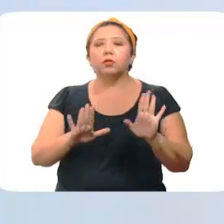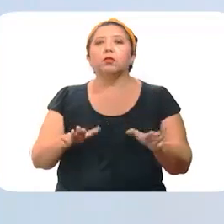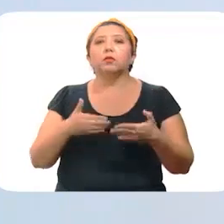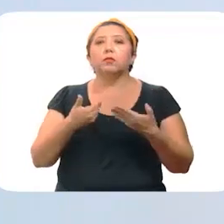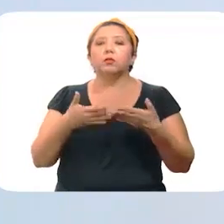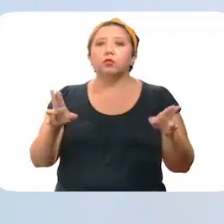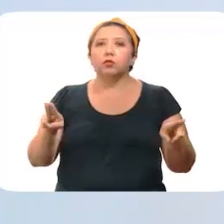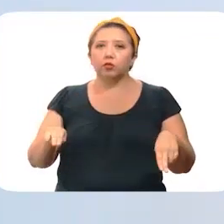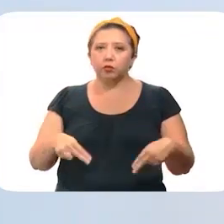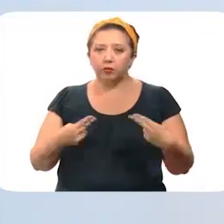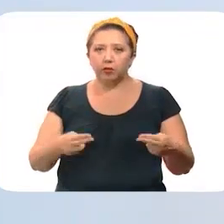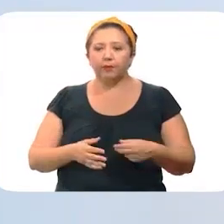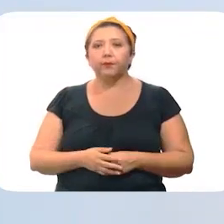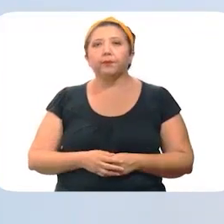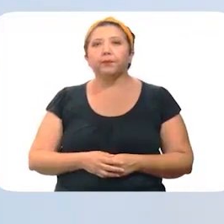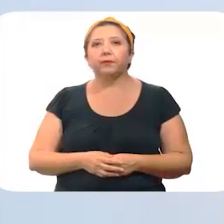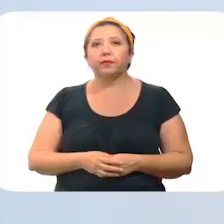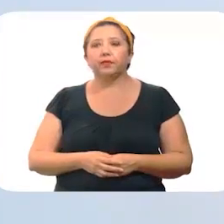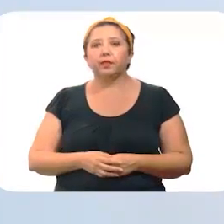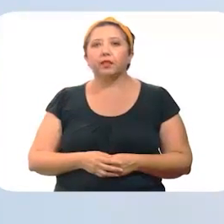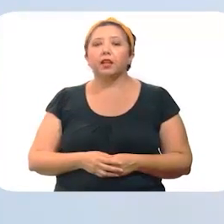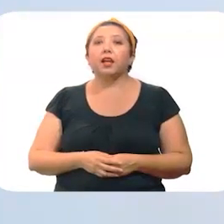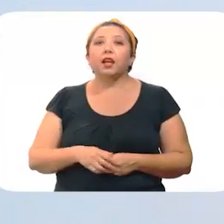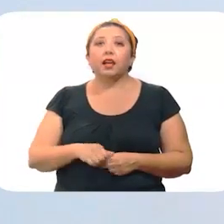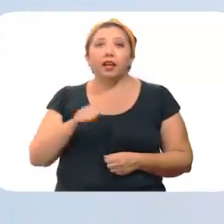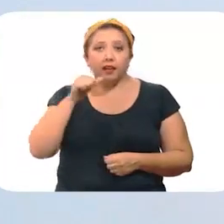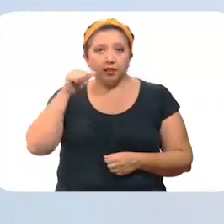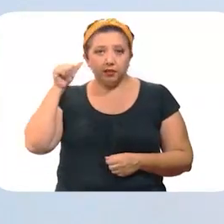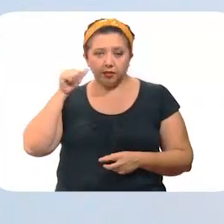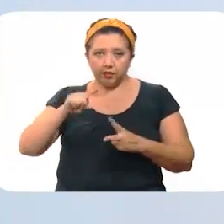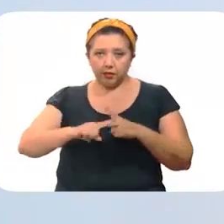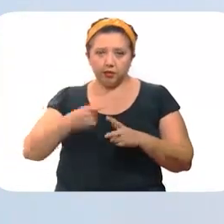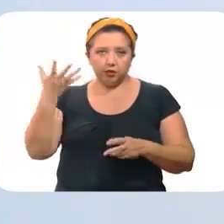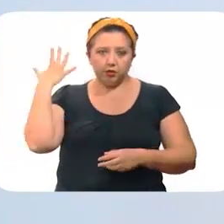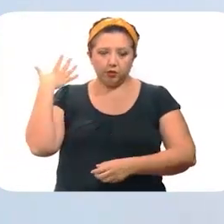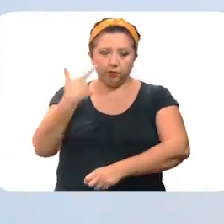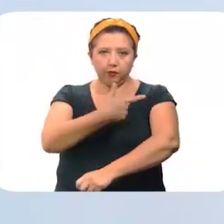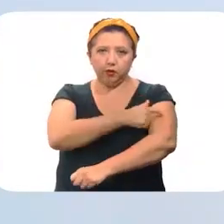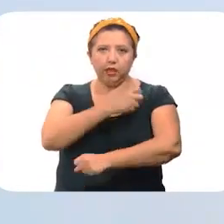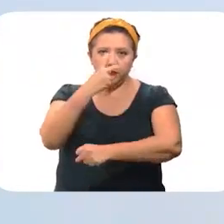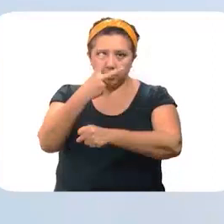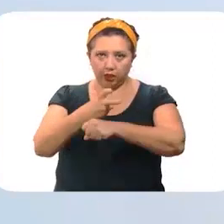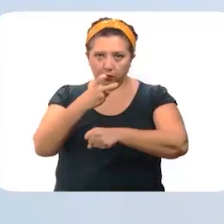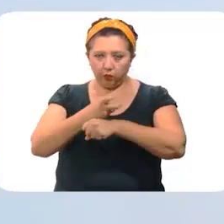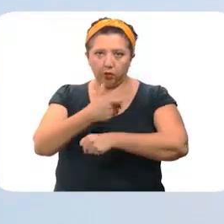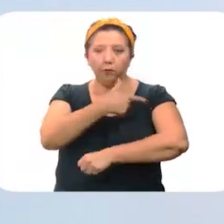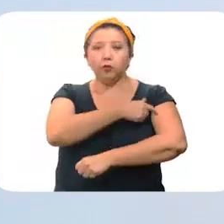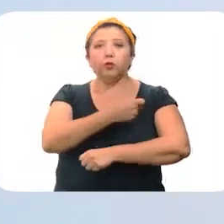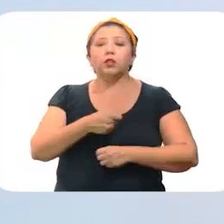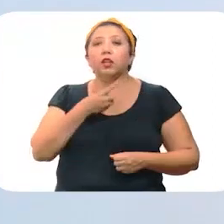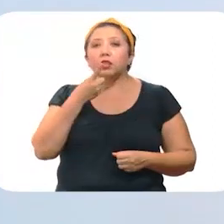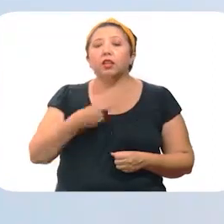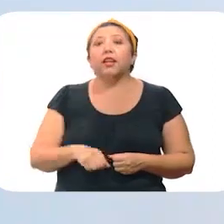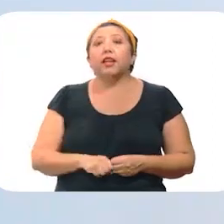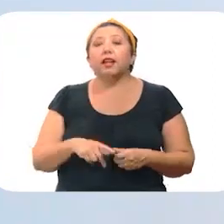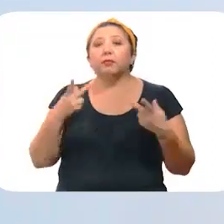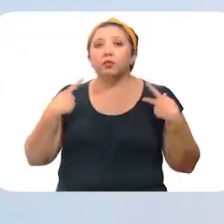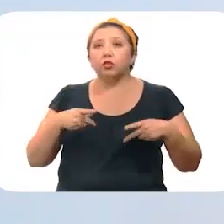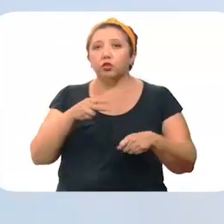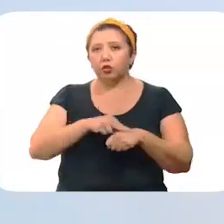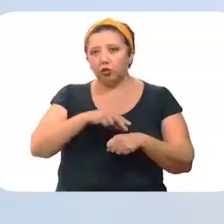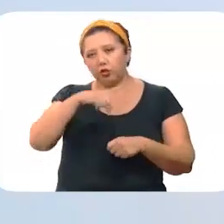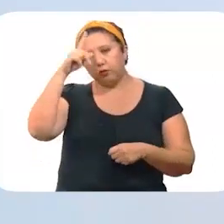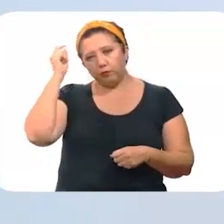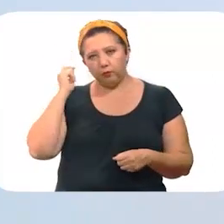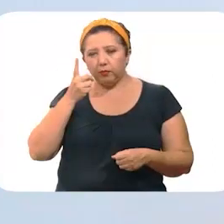el proceso de reactivación económica. Ayer inició en Yucatán la aplicación de la segunda dosis de la vacuna contra el coronavirus al personal de